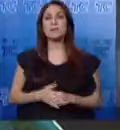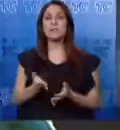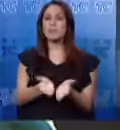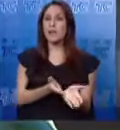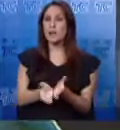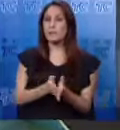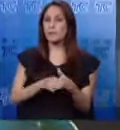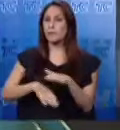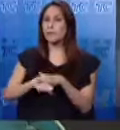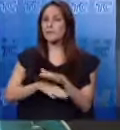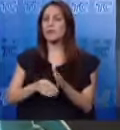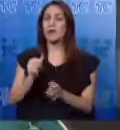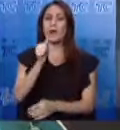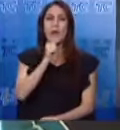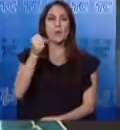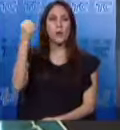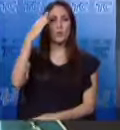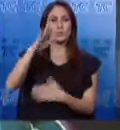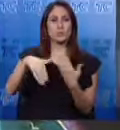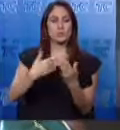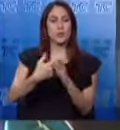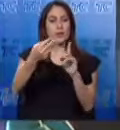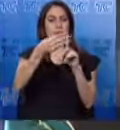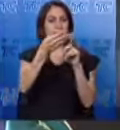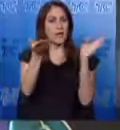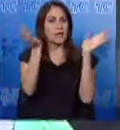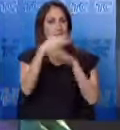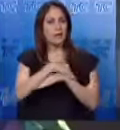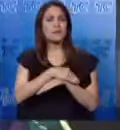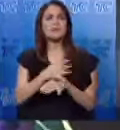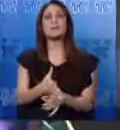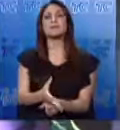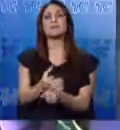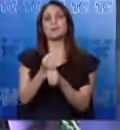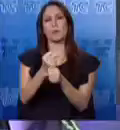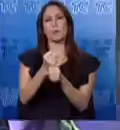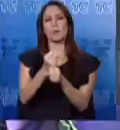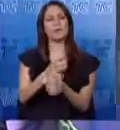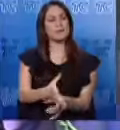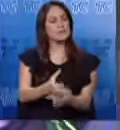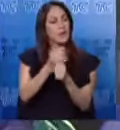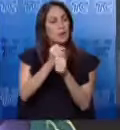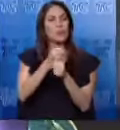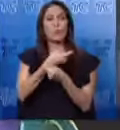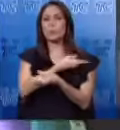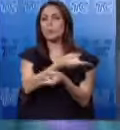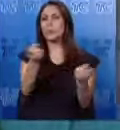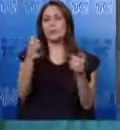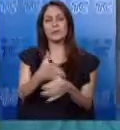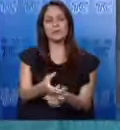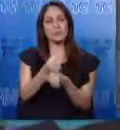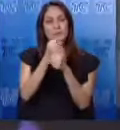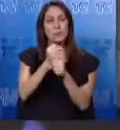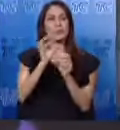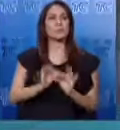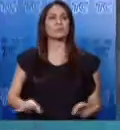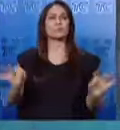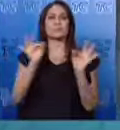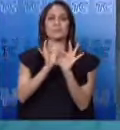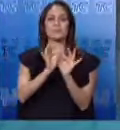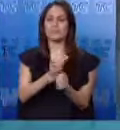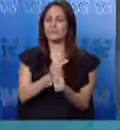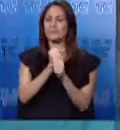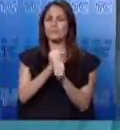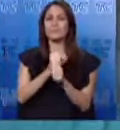servicios básicos, acceso gratuito al internet y seguridad. Seguridad para los barrios. Y tanto